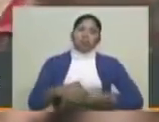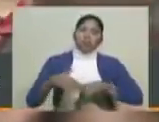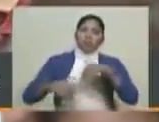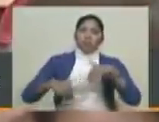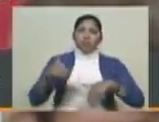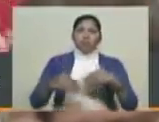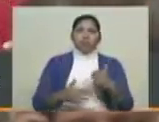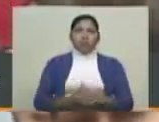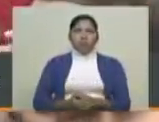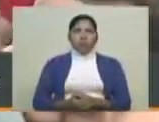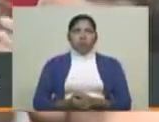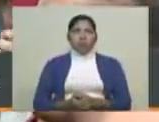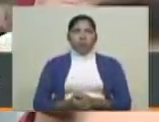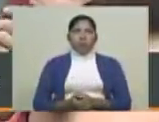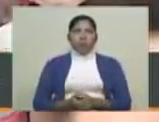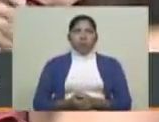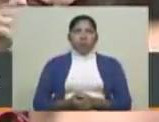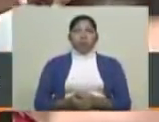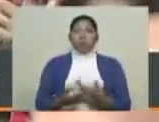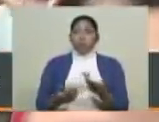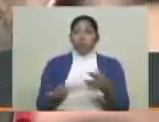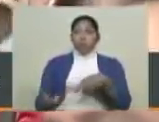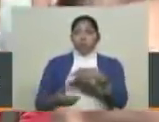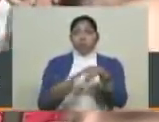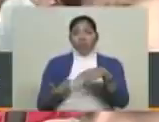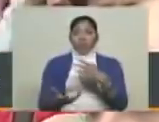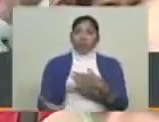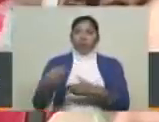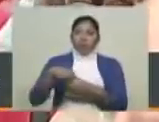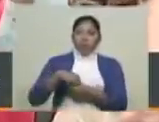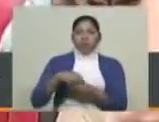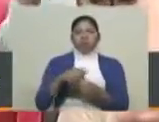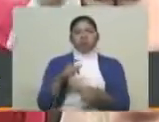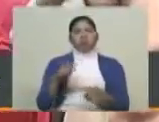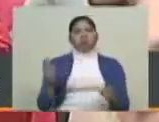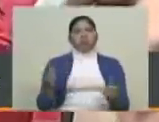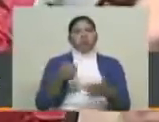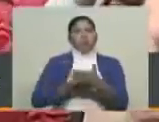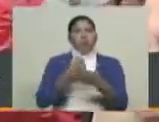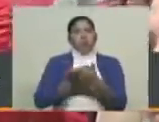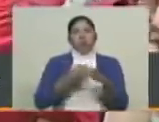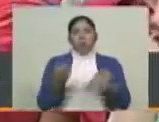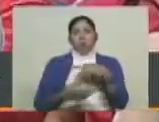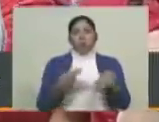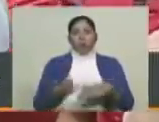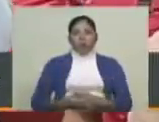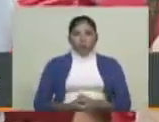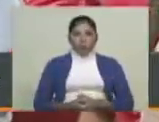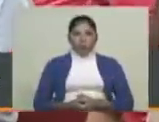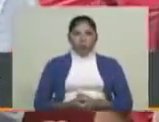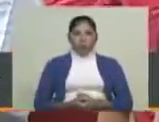invitaciones a revolucionarios y revolucionarias a seguir luchando por la revolución bolivariana.